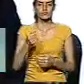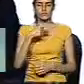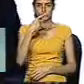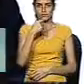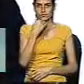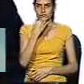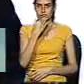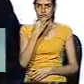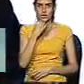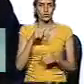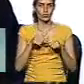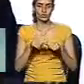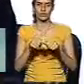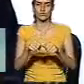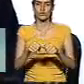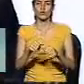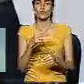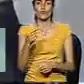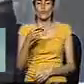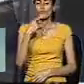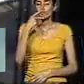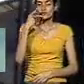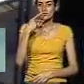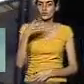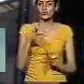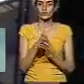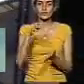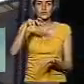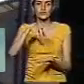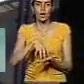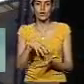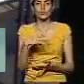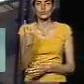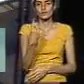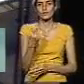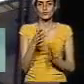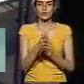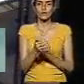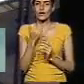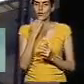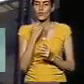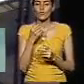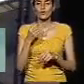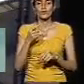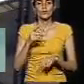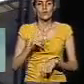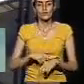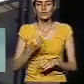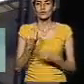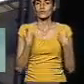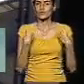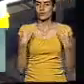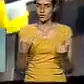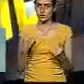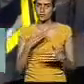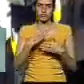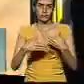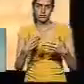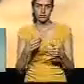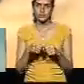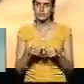Estado permanente, no una política de Estado, no solo por la coyuntura que estamos viendo, sino una política que viene avanzando de manera